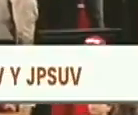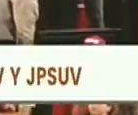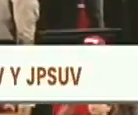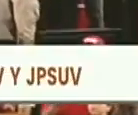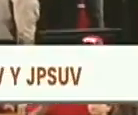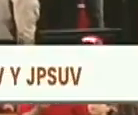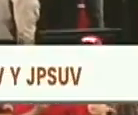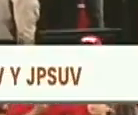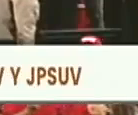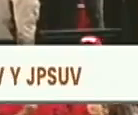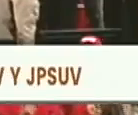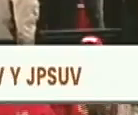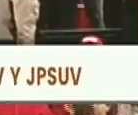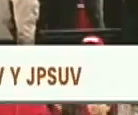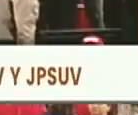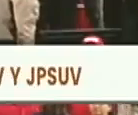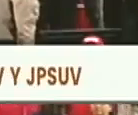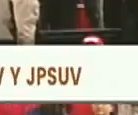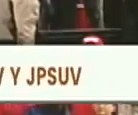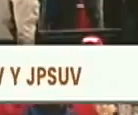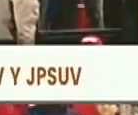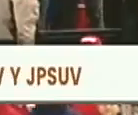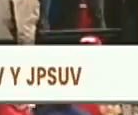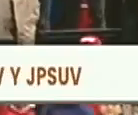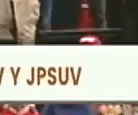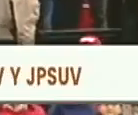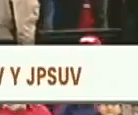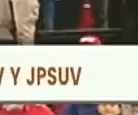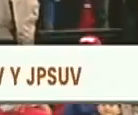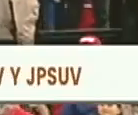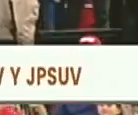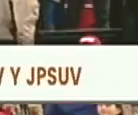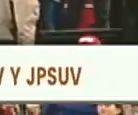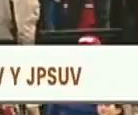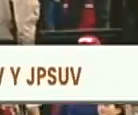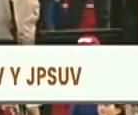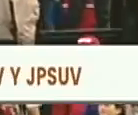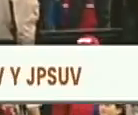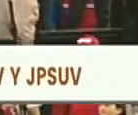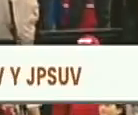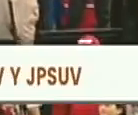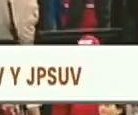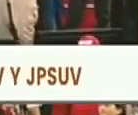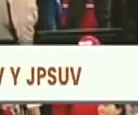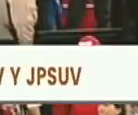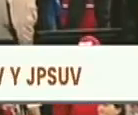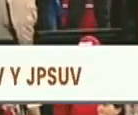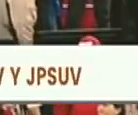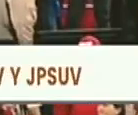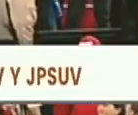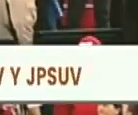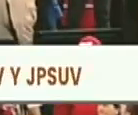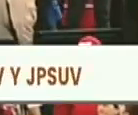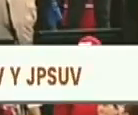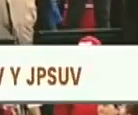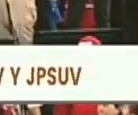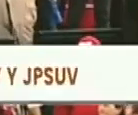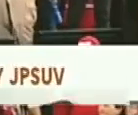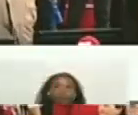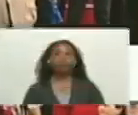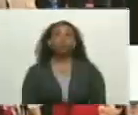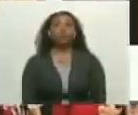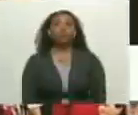Bueno, los saludo, compañeros y compañeras, a todas y a todos, con cariño, con respeto. Quiero saludar a